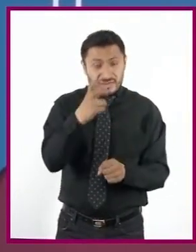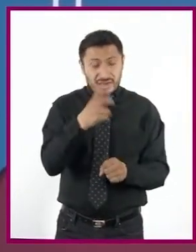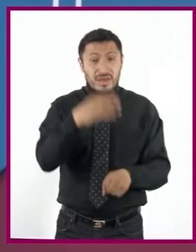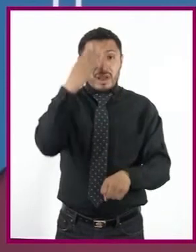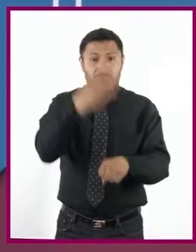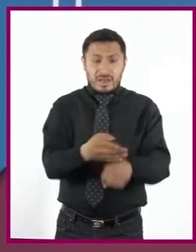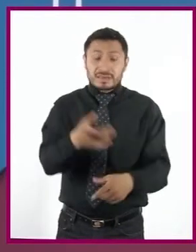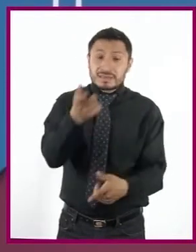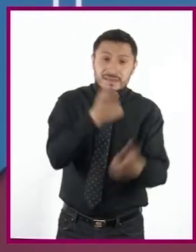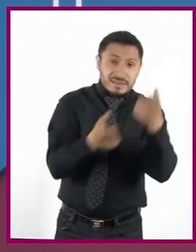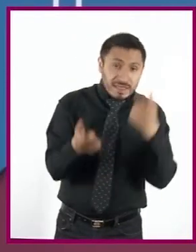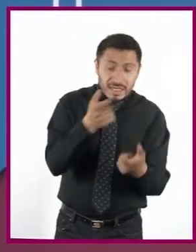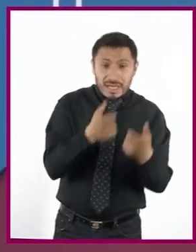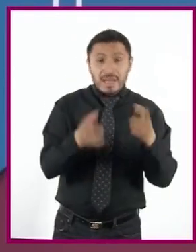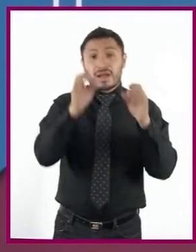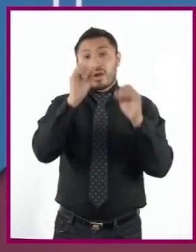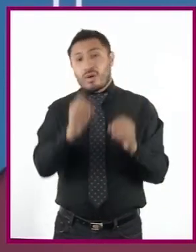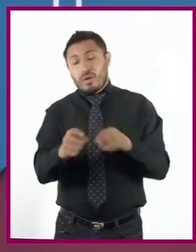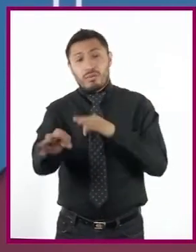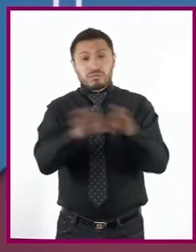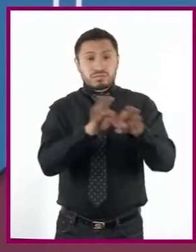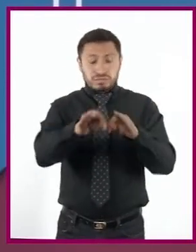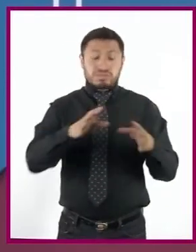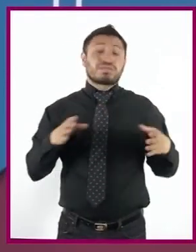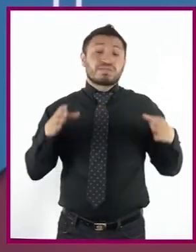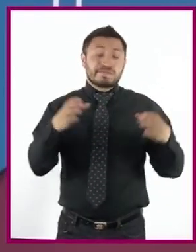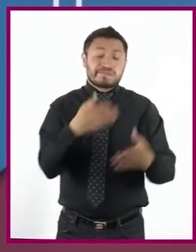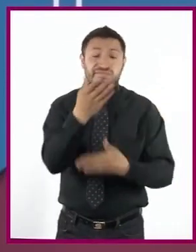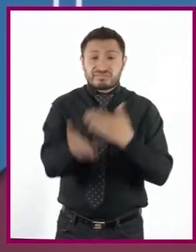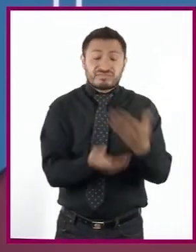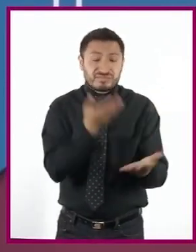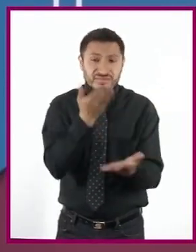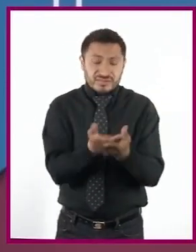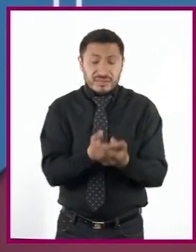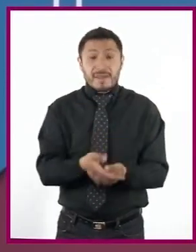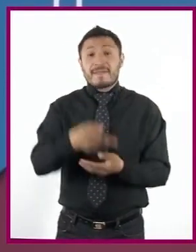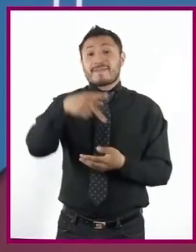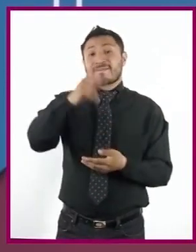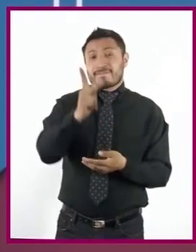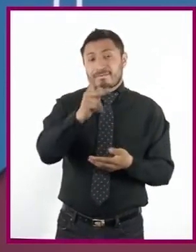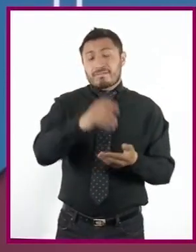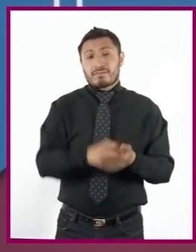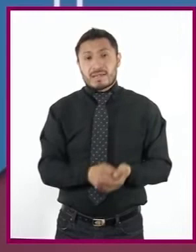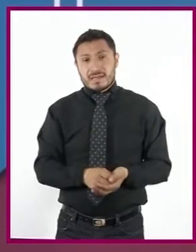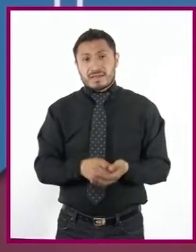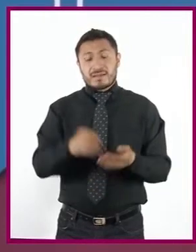forma económica o con trabajo comunitario. En cambio,